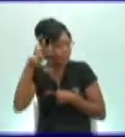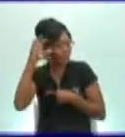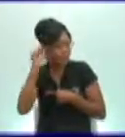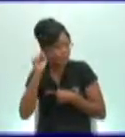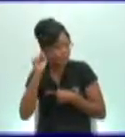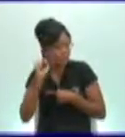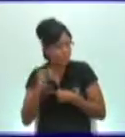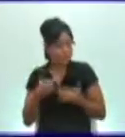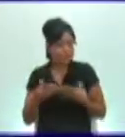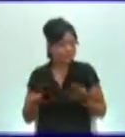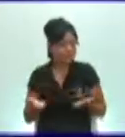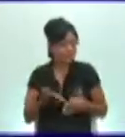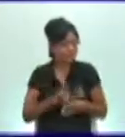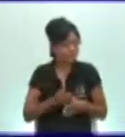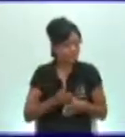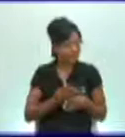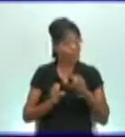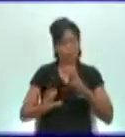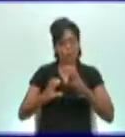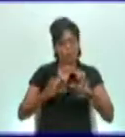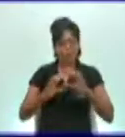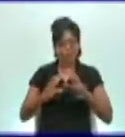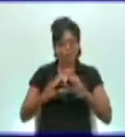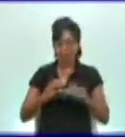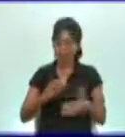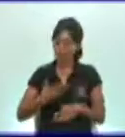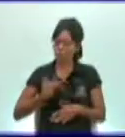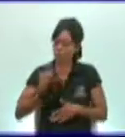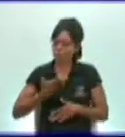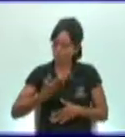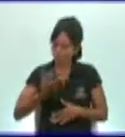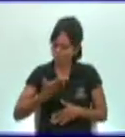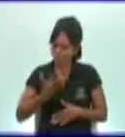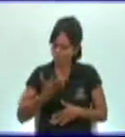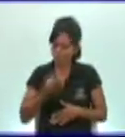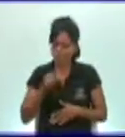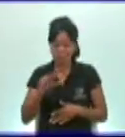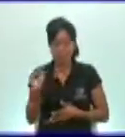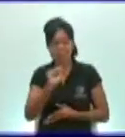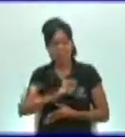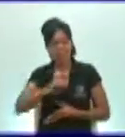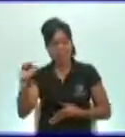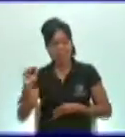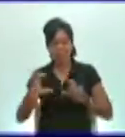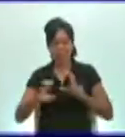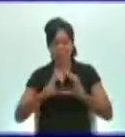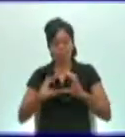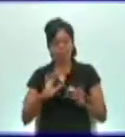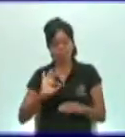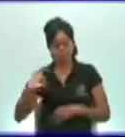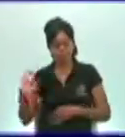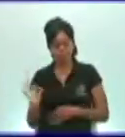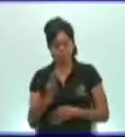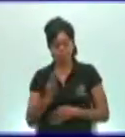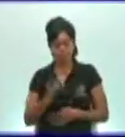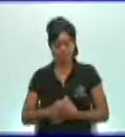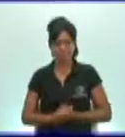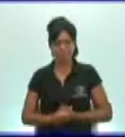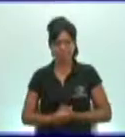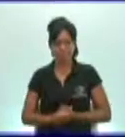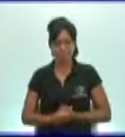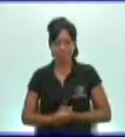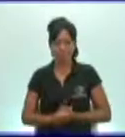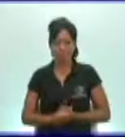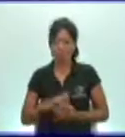comunicándonos, hablando y dando la intención correcta, pues lograremos una comunicación perfecta. Y sobre